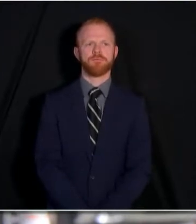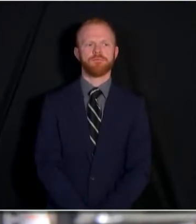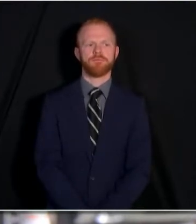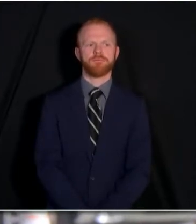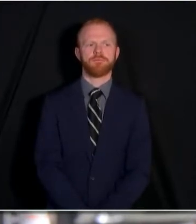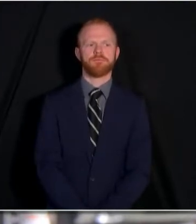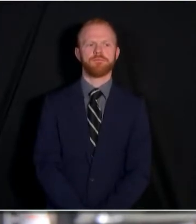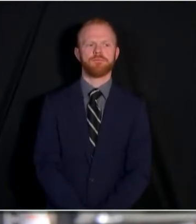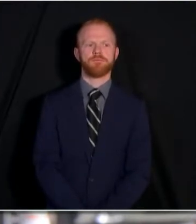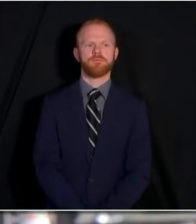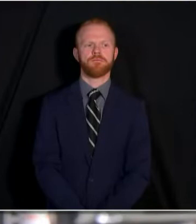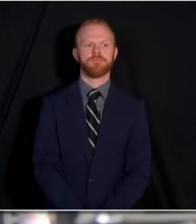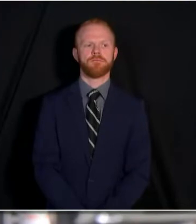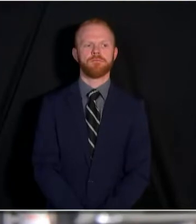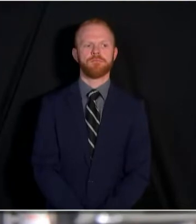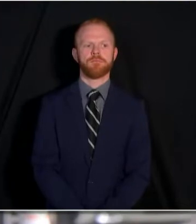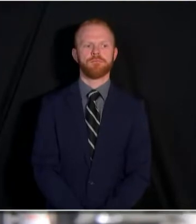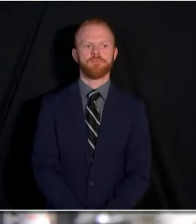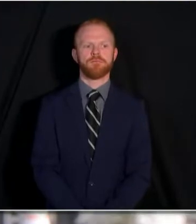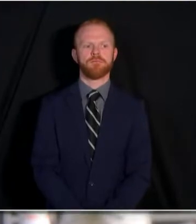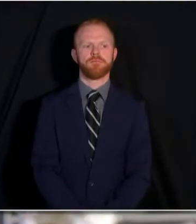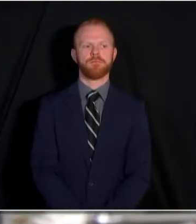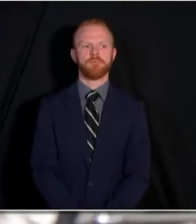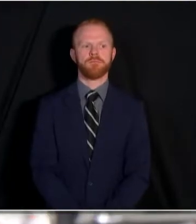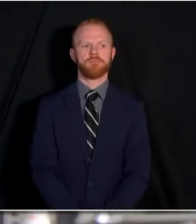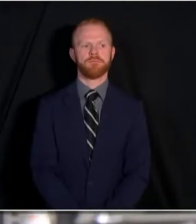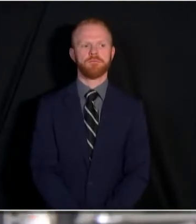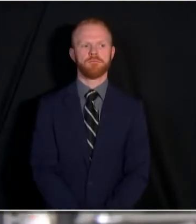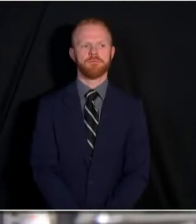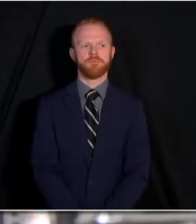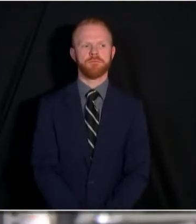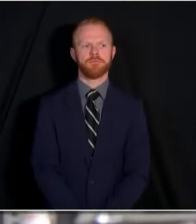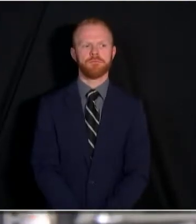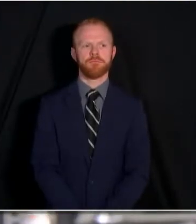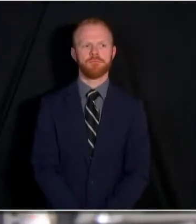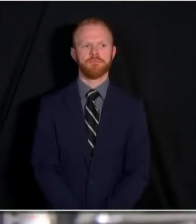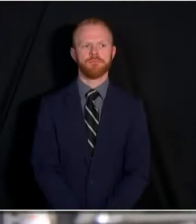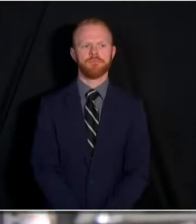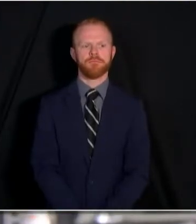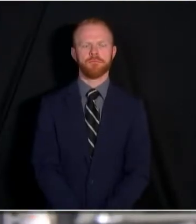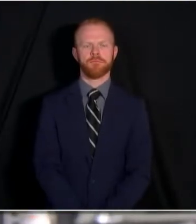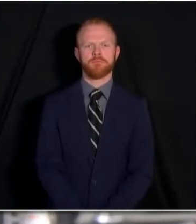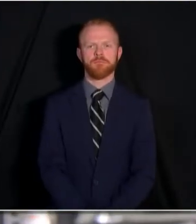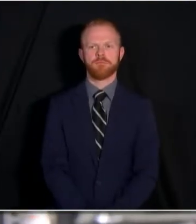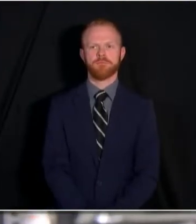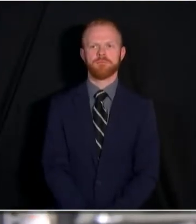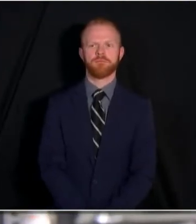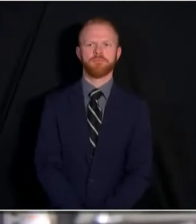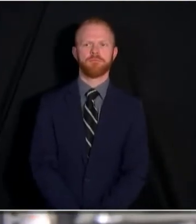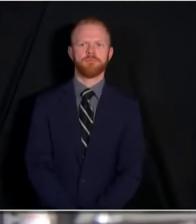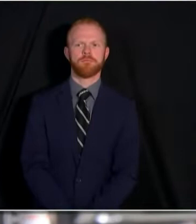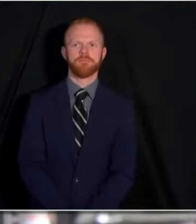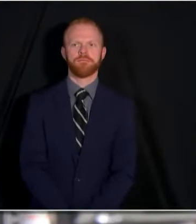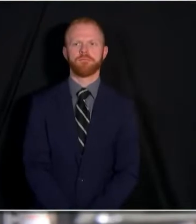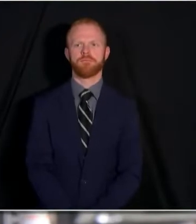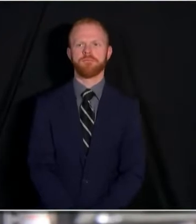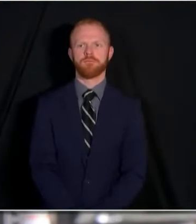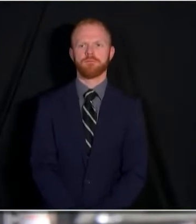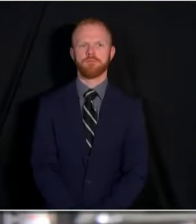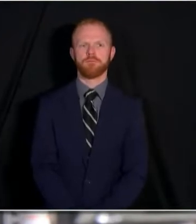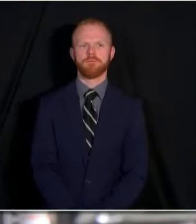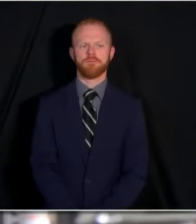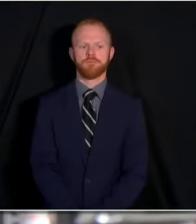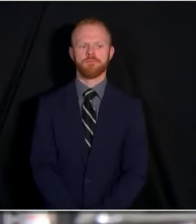pueden recibir la vacuna sin tener un seguro médico, acceso a las redes, un teléfono inteligente,